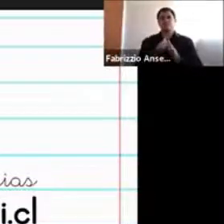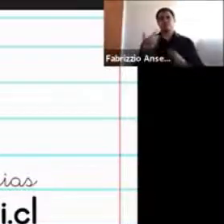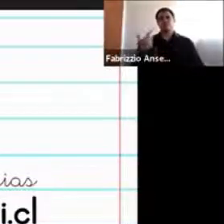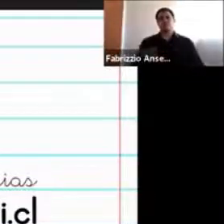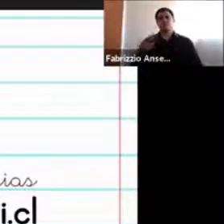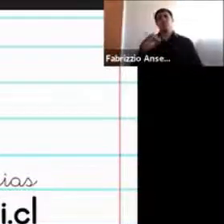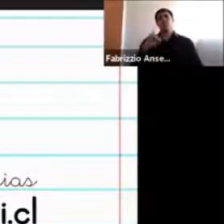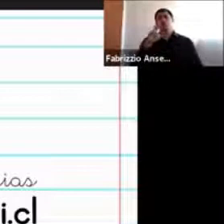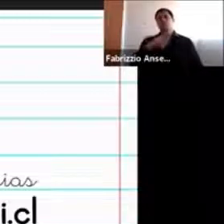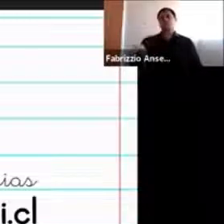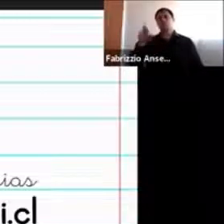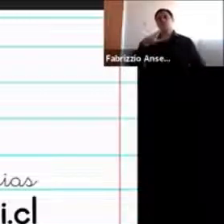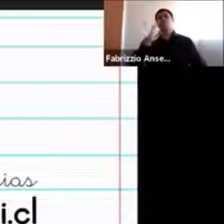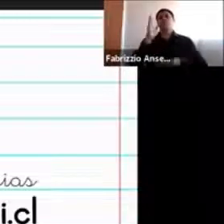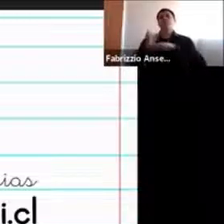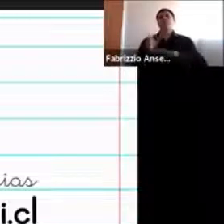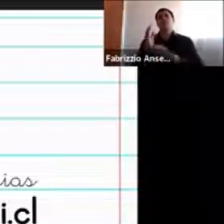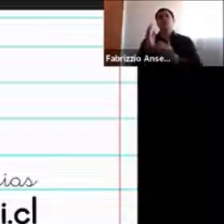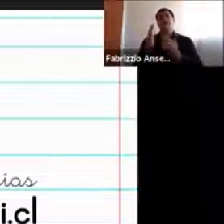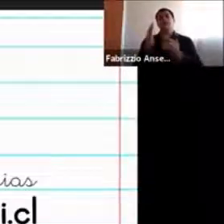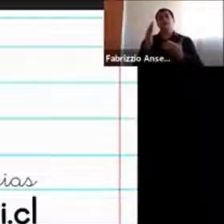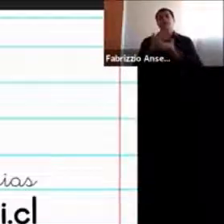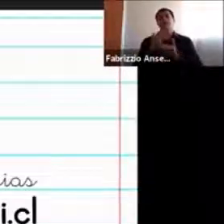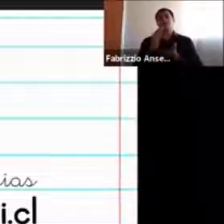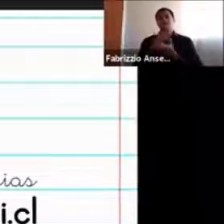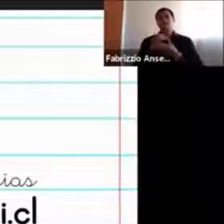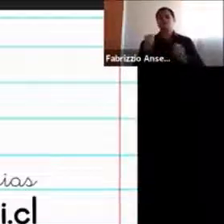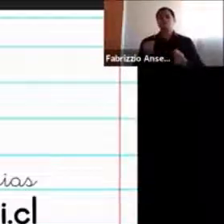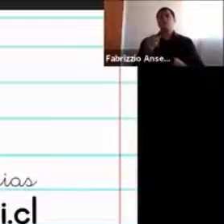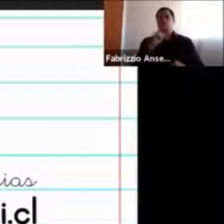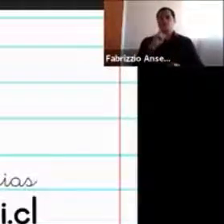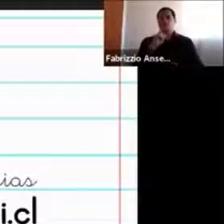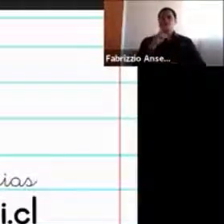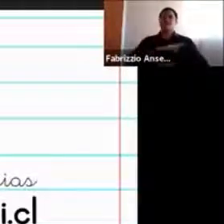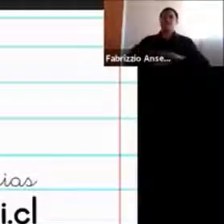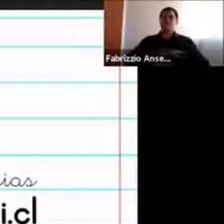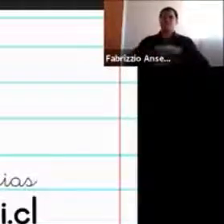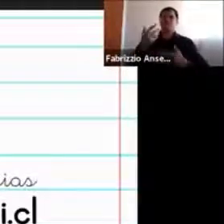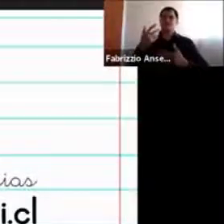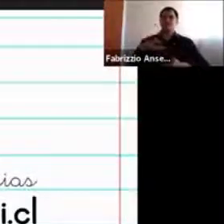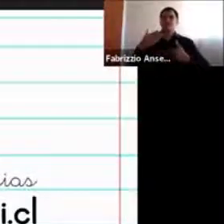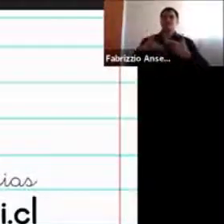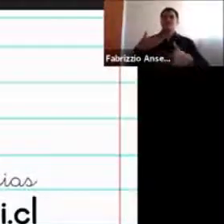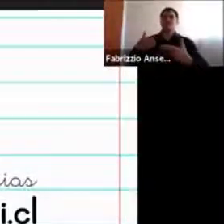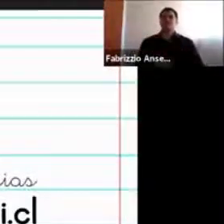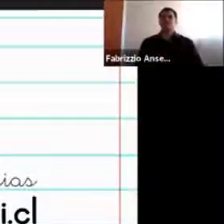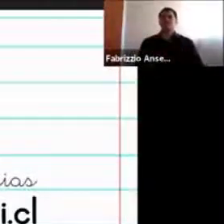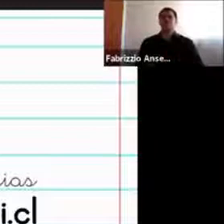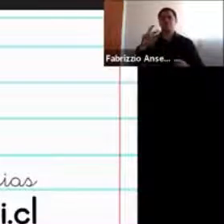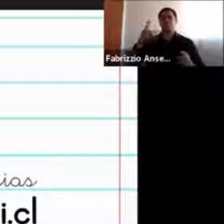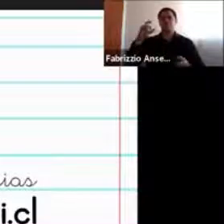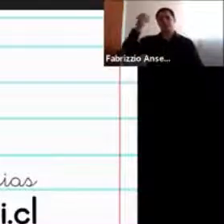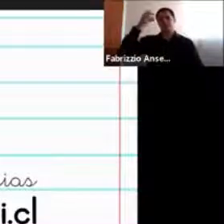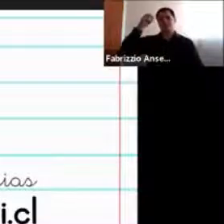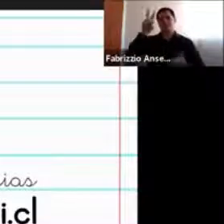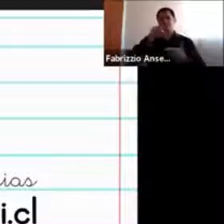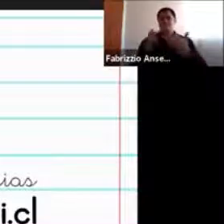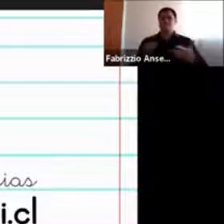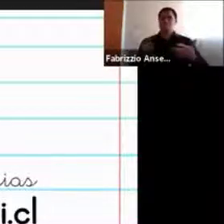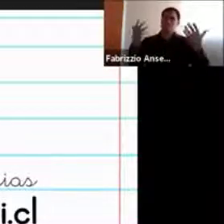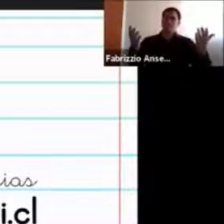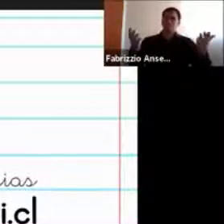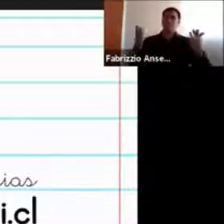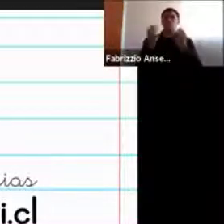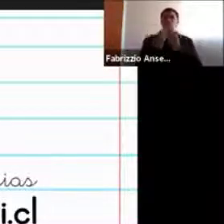a clases con una base un poquitito más avanzada o más evolucionada respecto del aprendizaje de la lectura eso muchas gracias